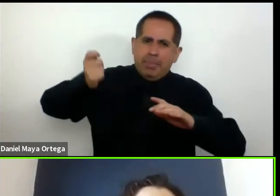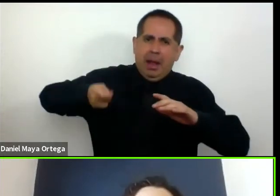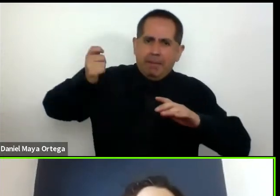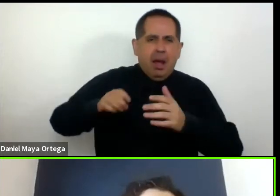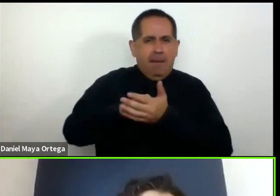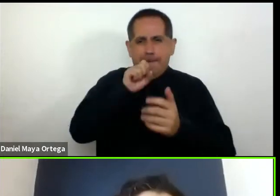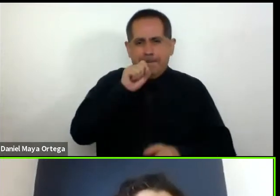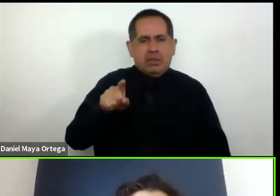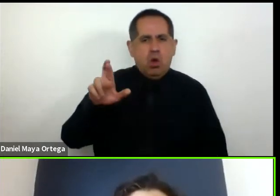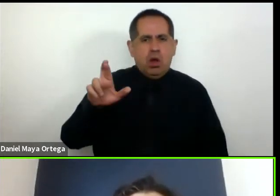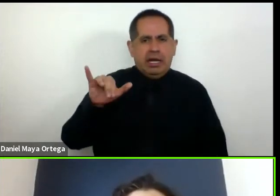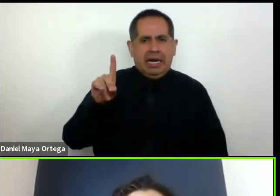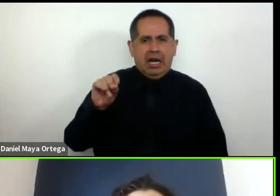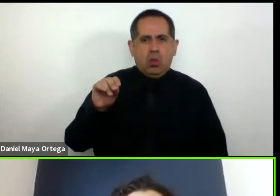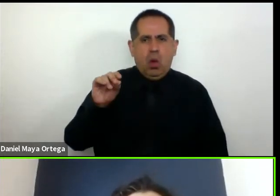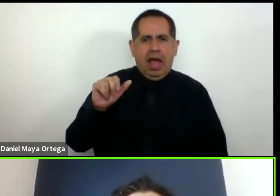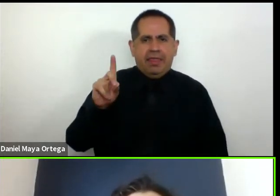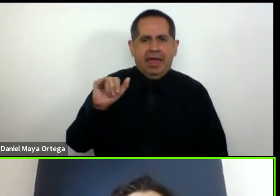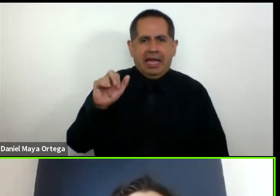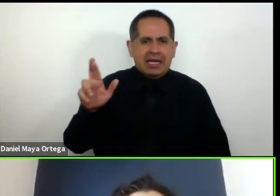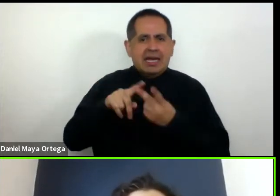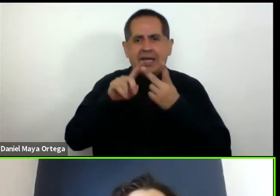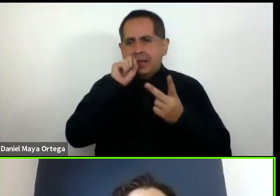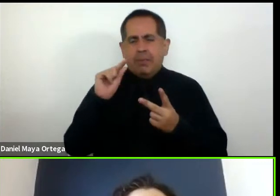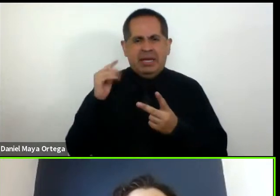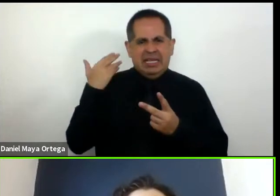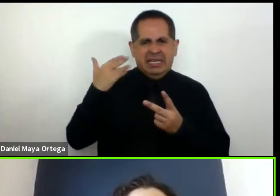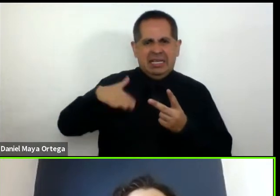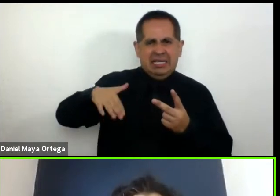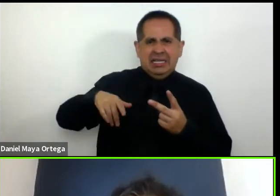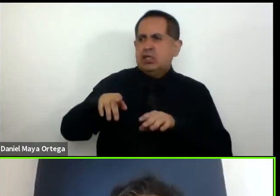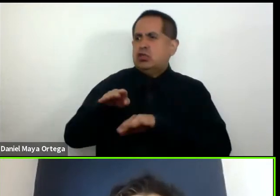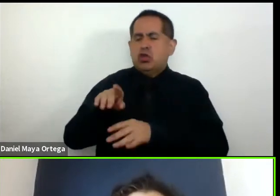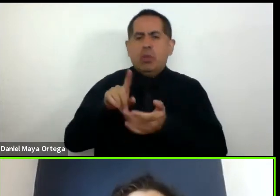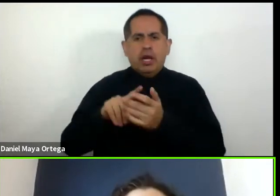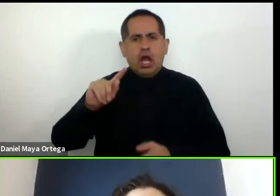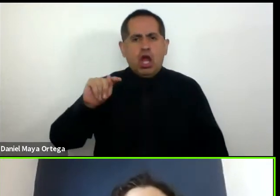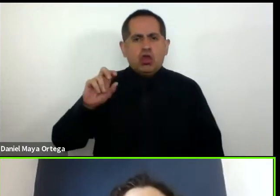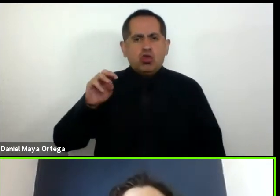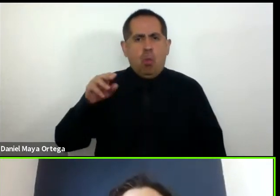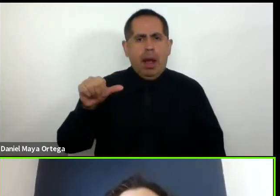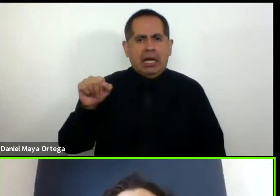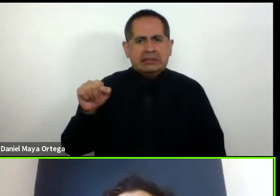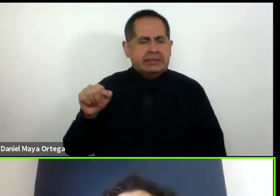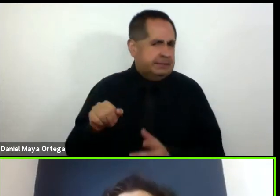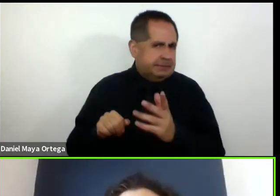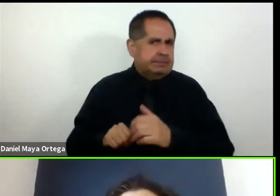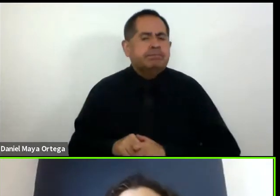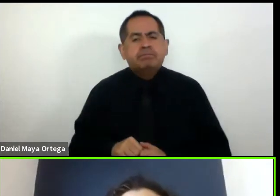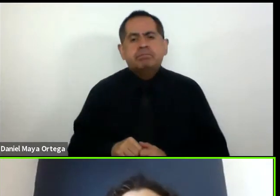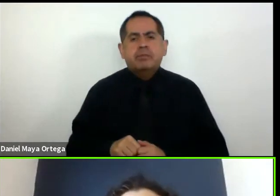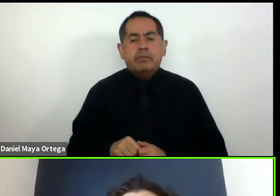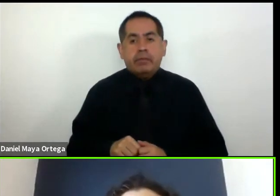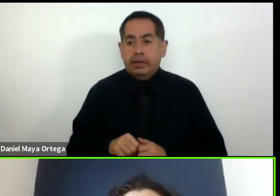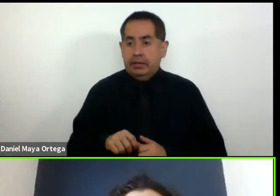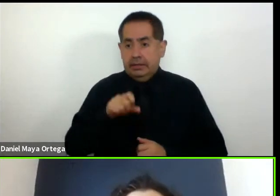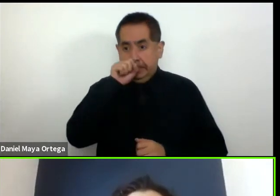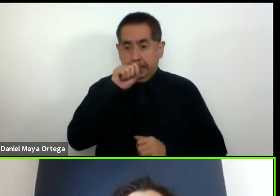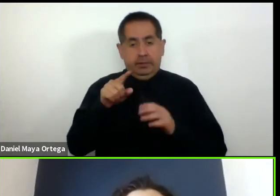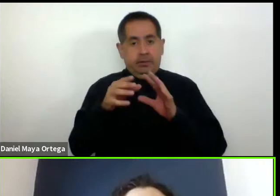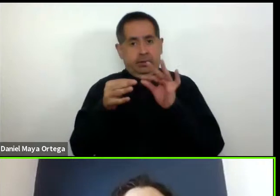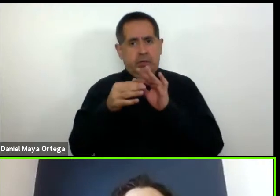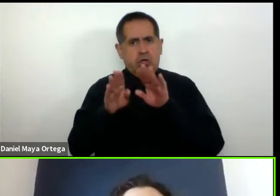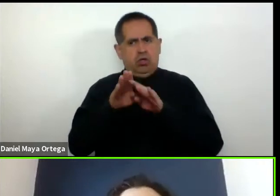Ricardo Adair y más recientemente el asunto de Tomás. Entonces, bueno, eso hablando